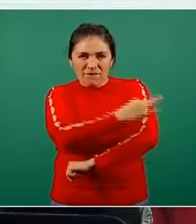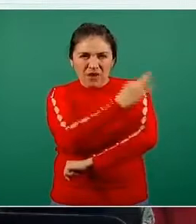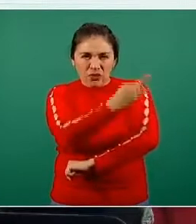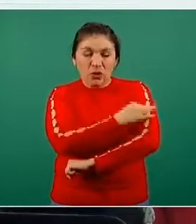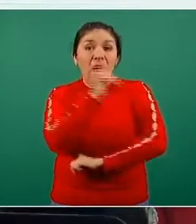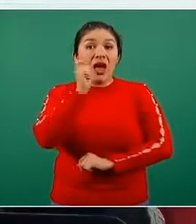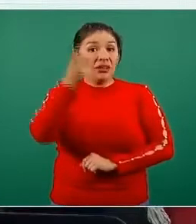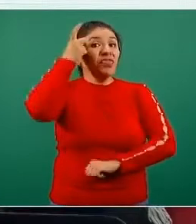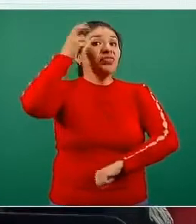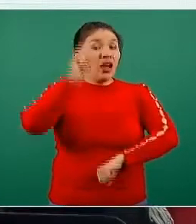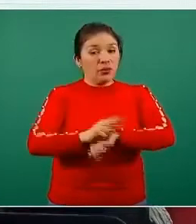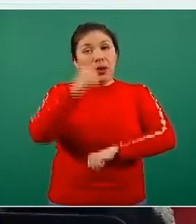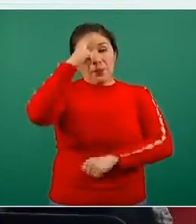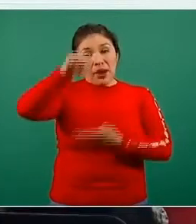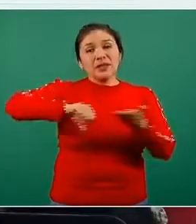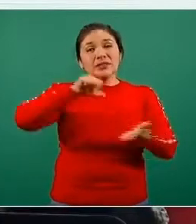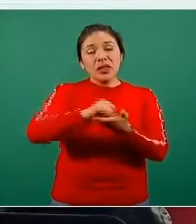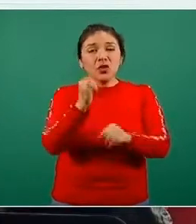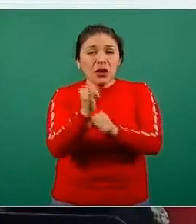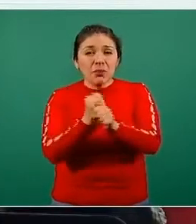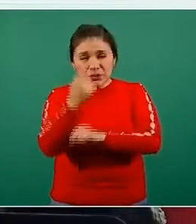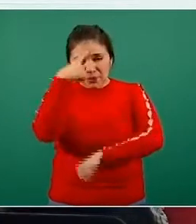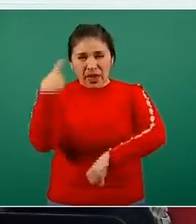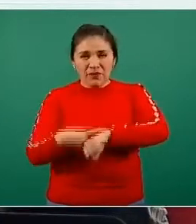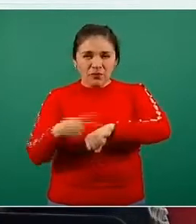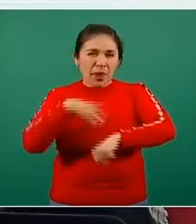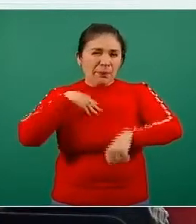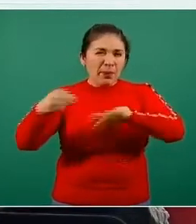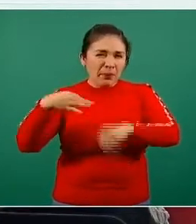es directora del Centro de Investigación sobre Enfermedades